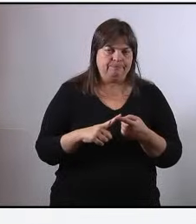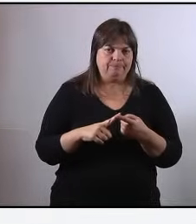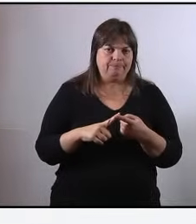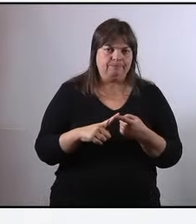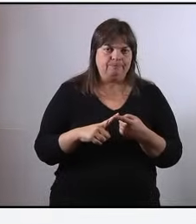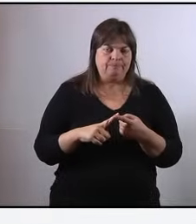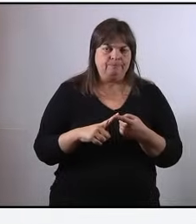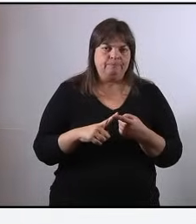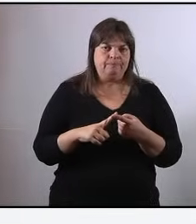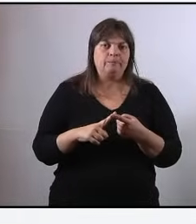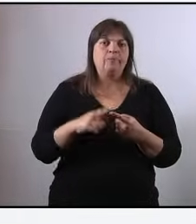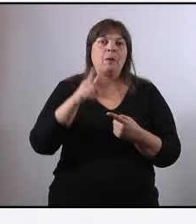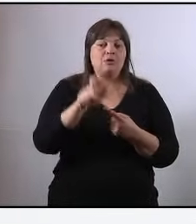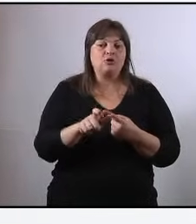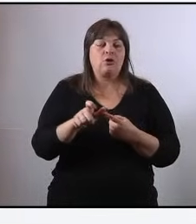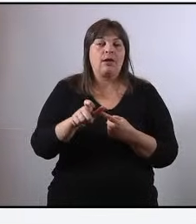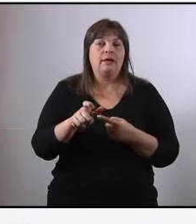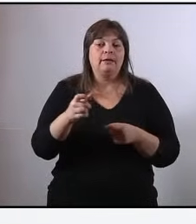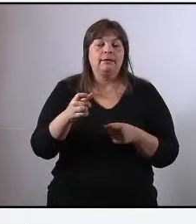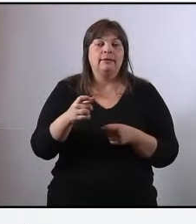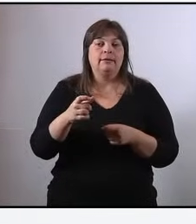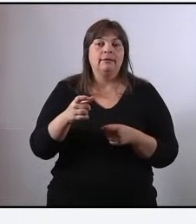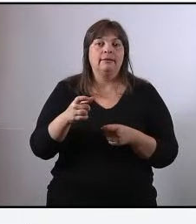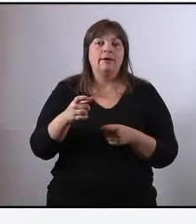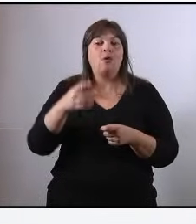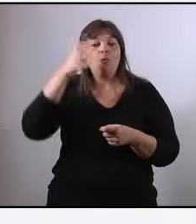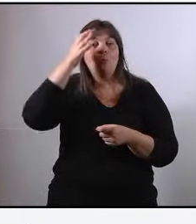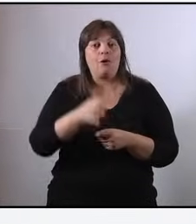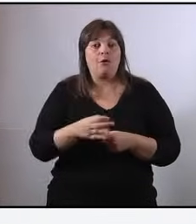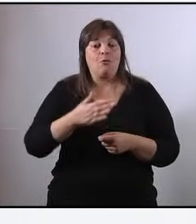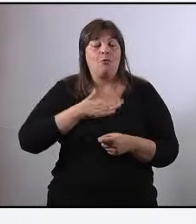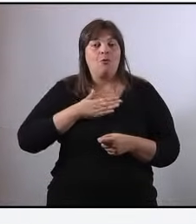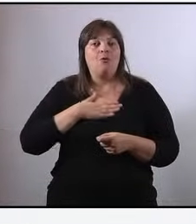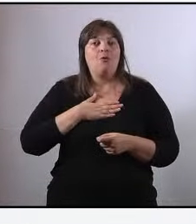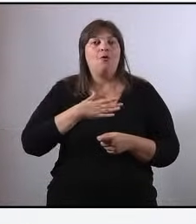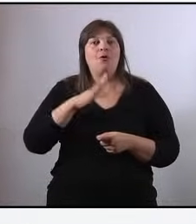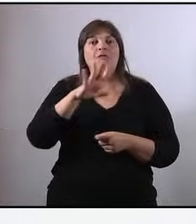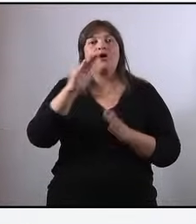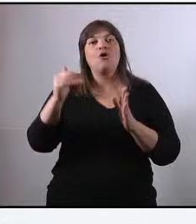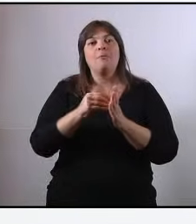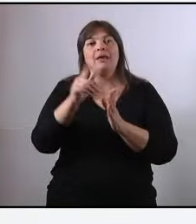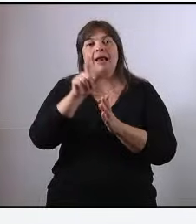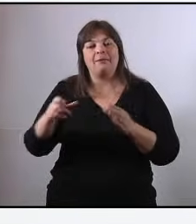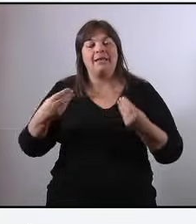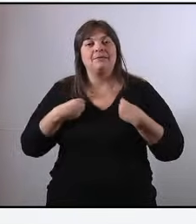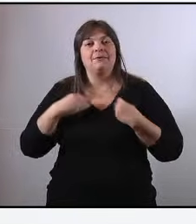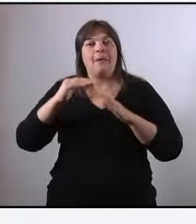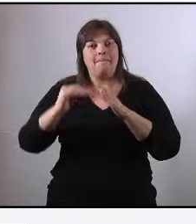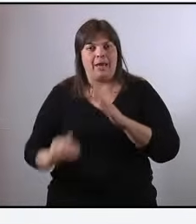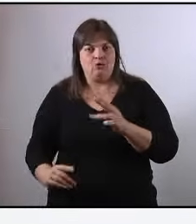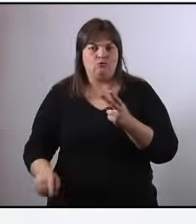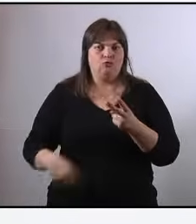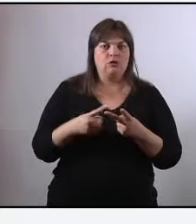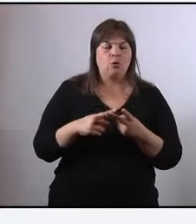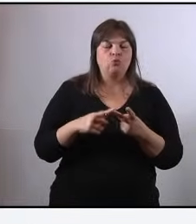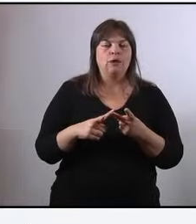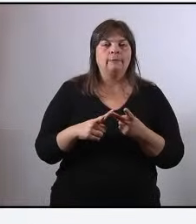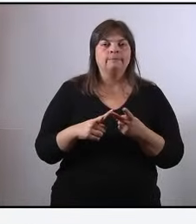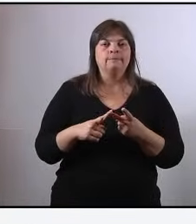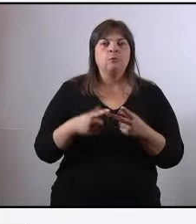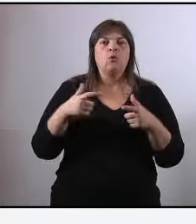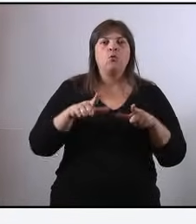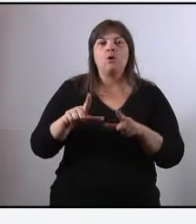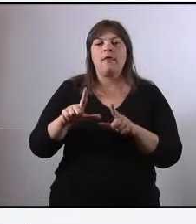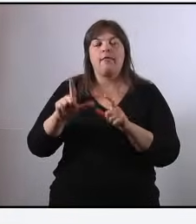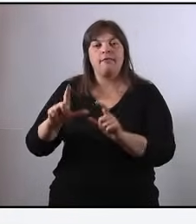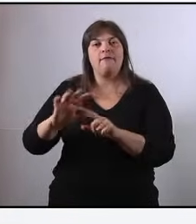Primera, que la persona empleadora resida en un municipio de menos de 5.000 habitantes. Segunda, que su unidad